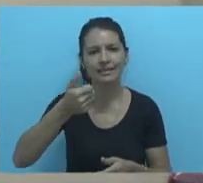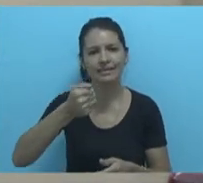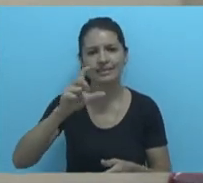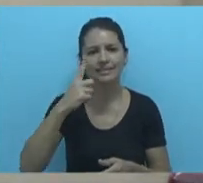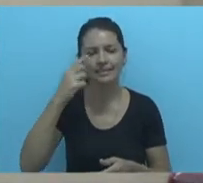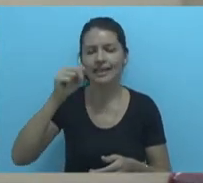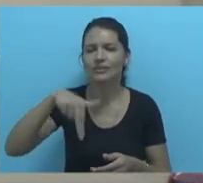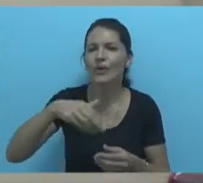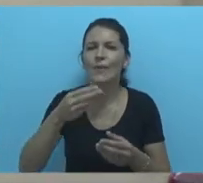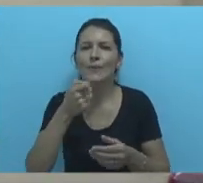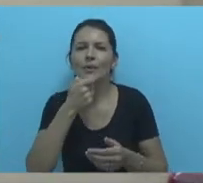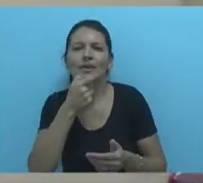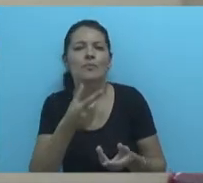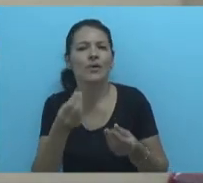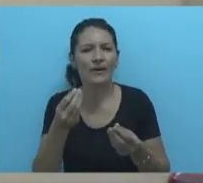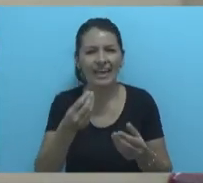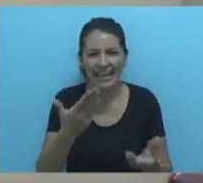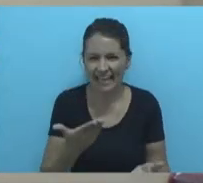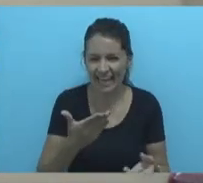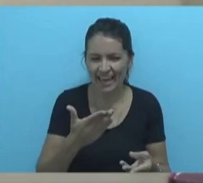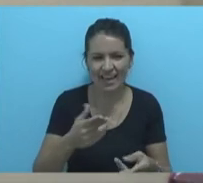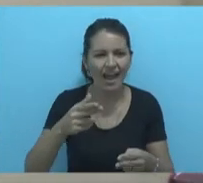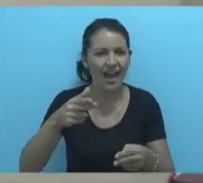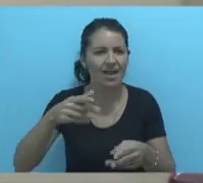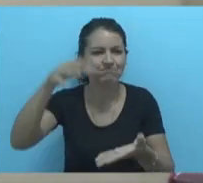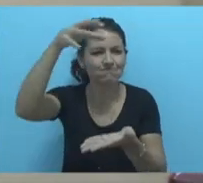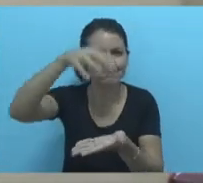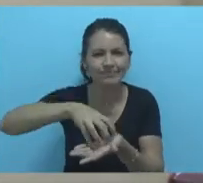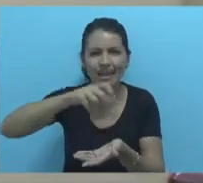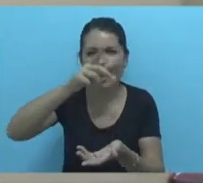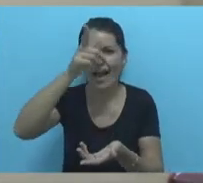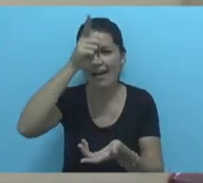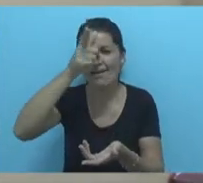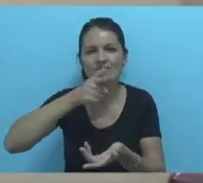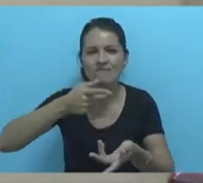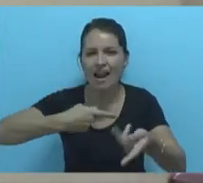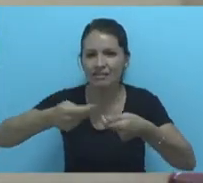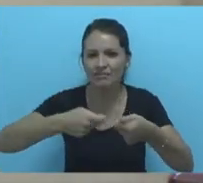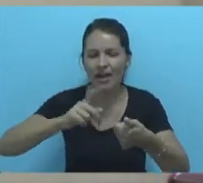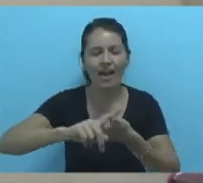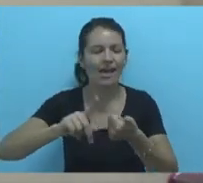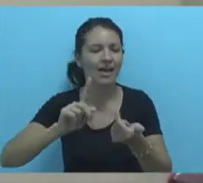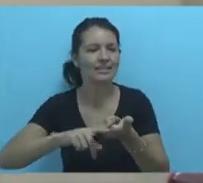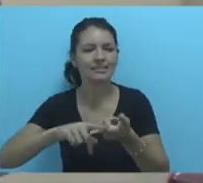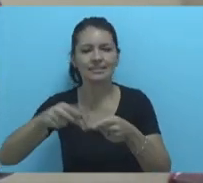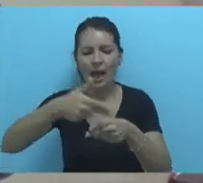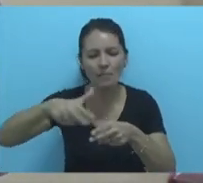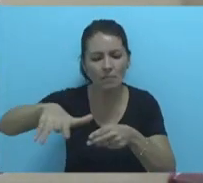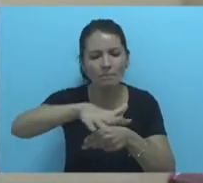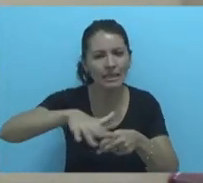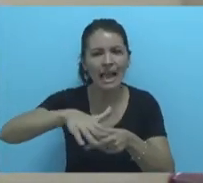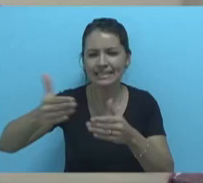ejemplo, de tener un mercado, de tener un espacio en libertad para que las infancias se desarrollen y no